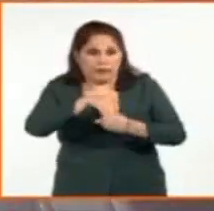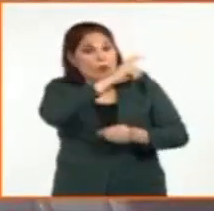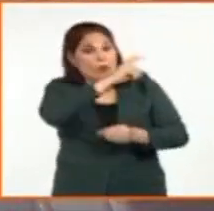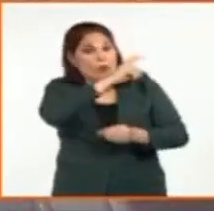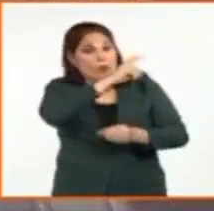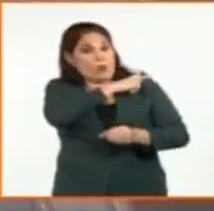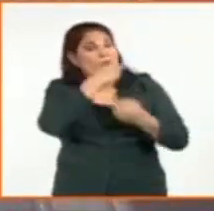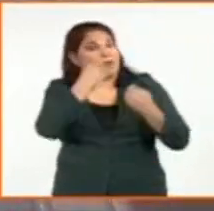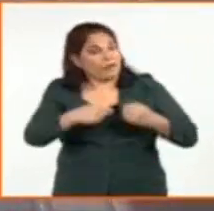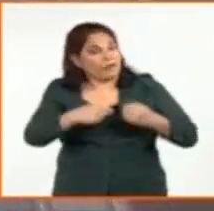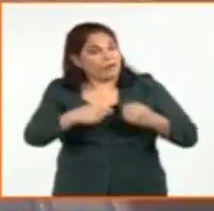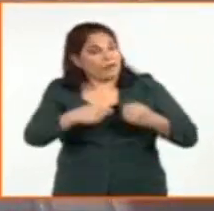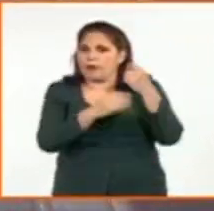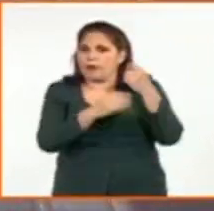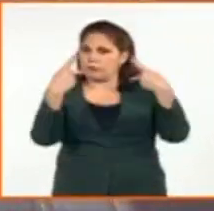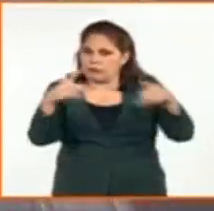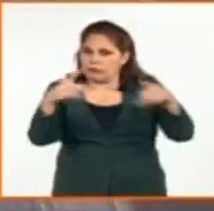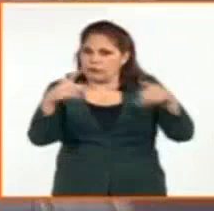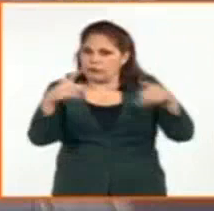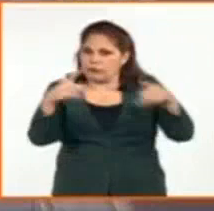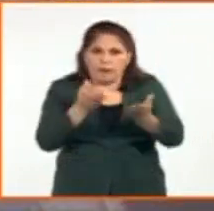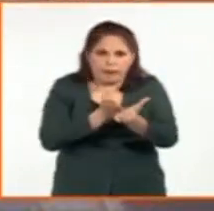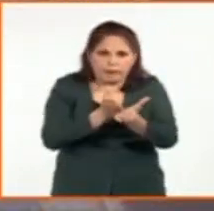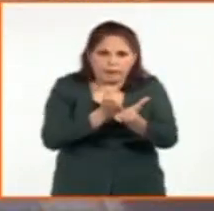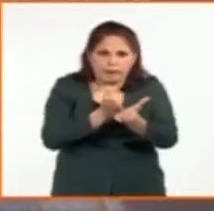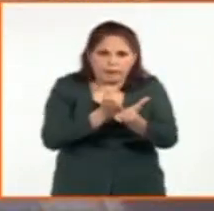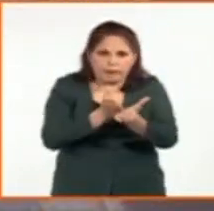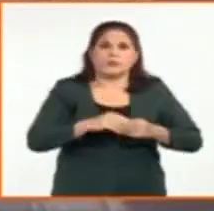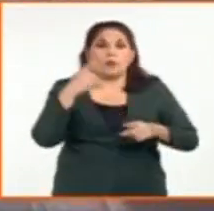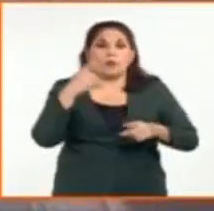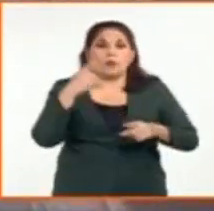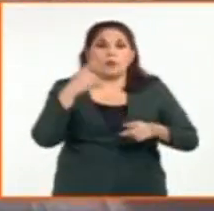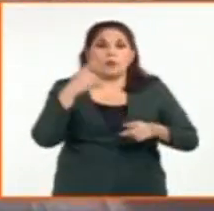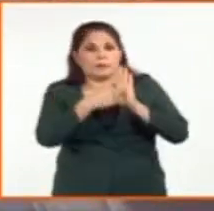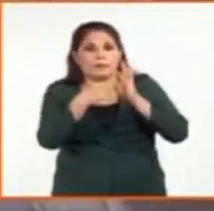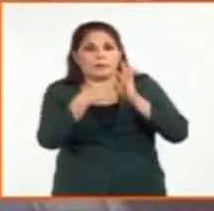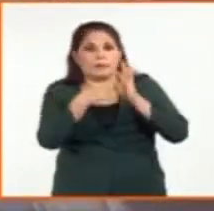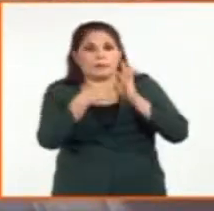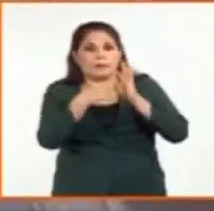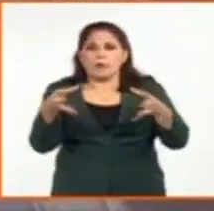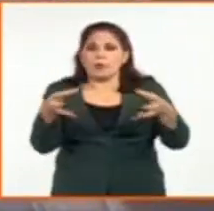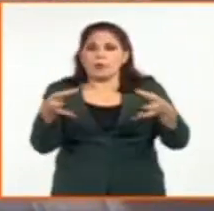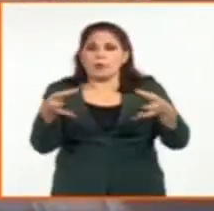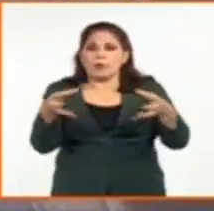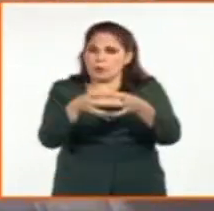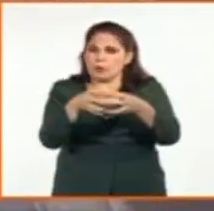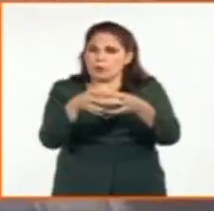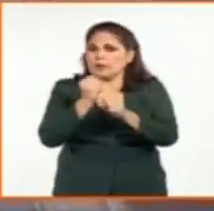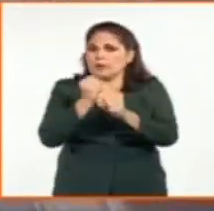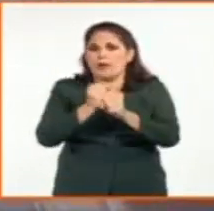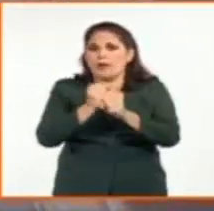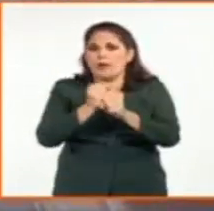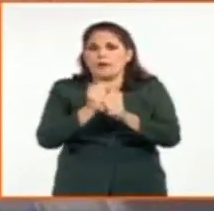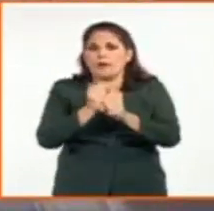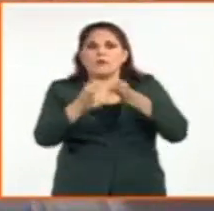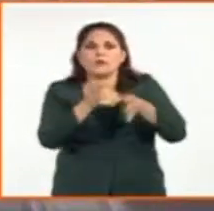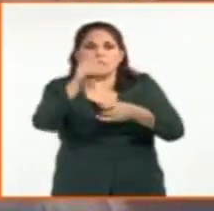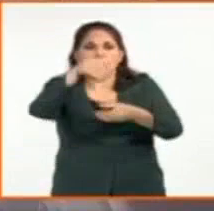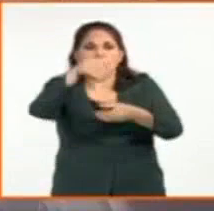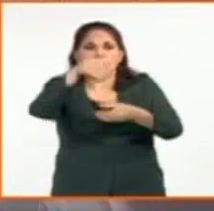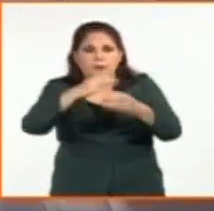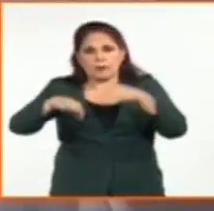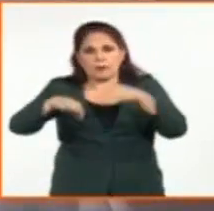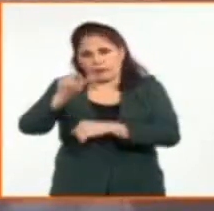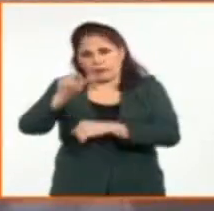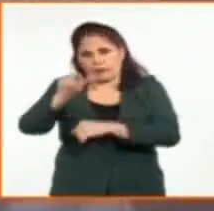oportunidad, el cuadro conduce los procesos y lo hace todo. Otro de los elementos fundamentales es consolidar las funciones rectoras del ministerio. Hay que hablar